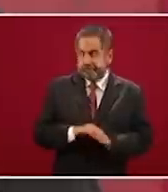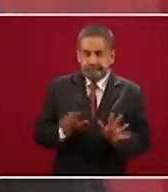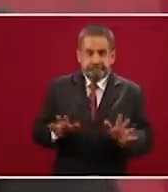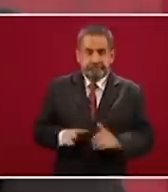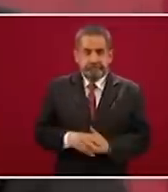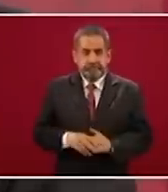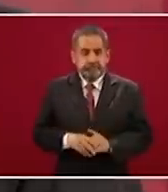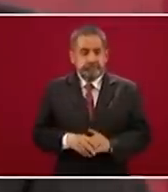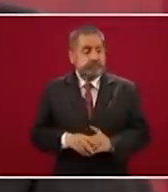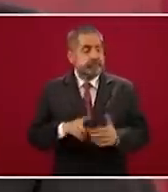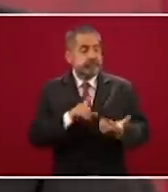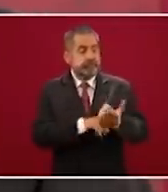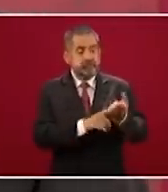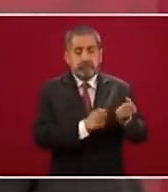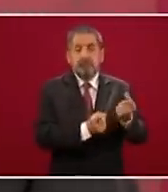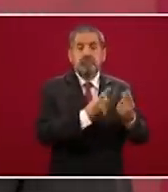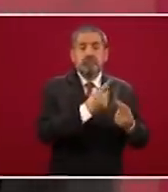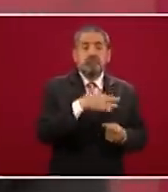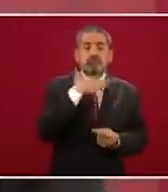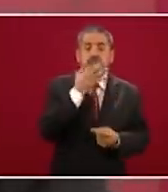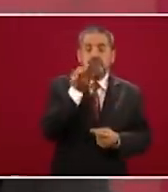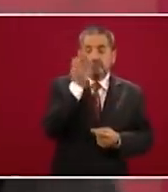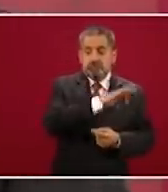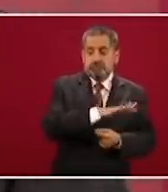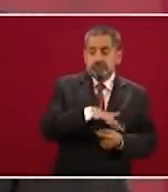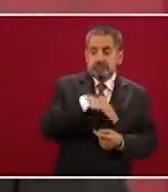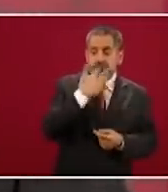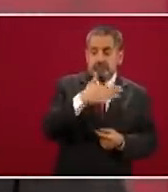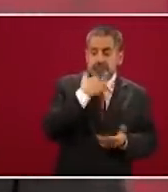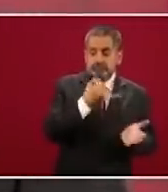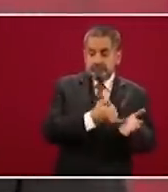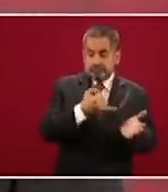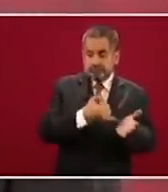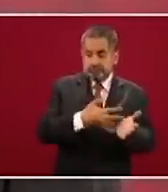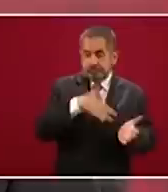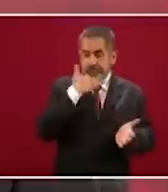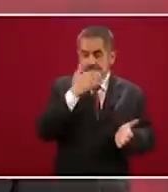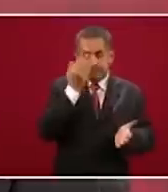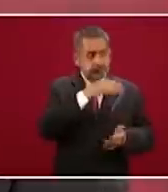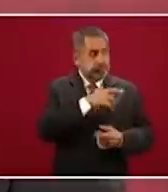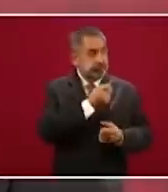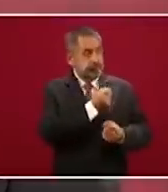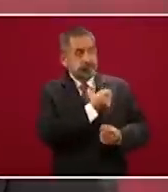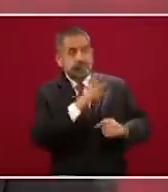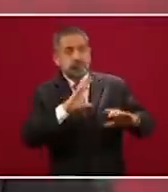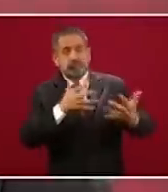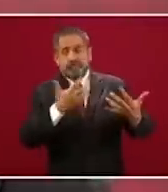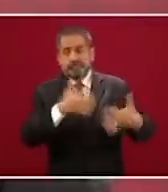hay fraudes cometidos, fraudes fiscales por grandes empresas